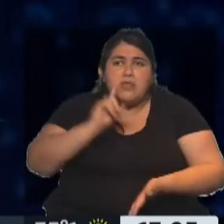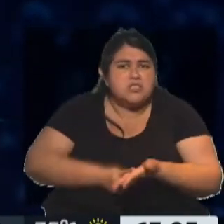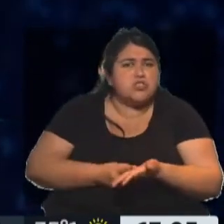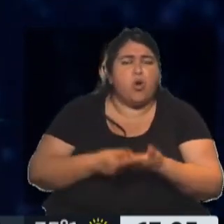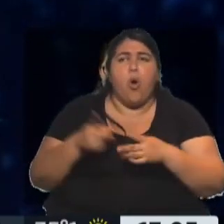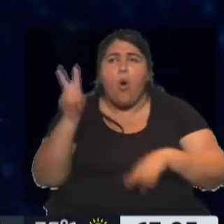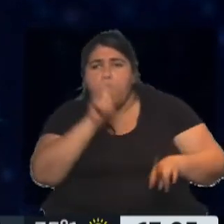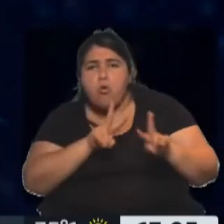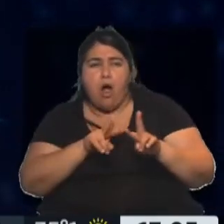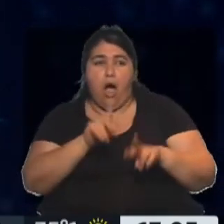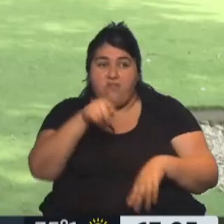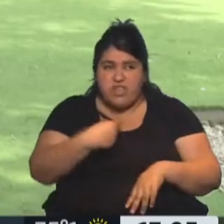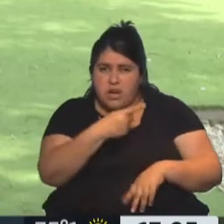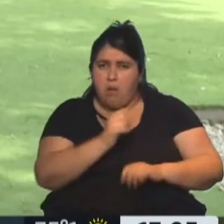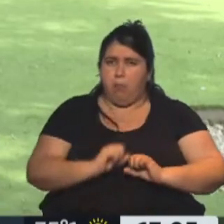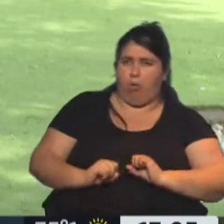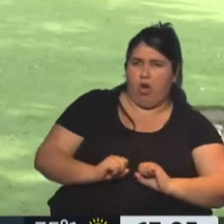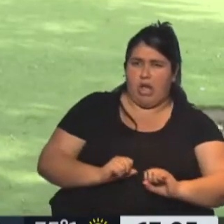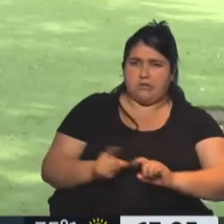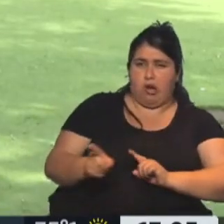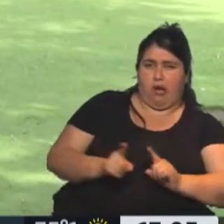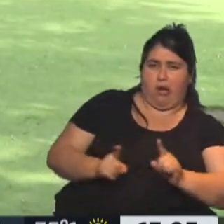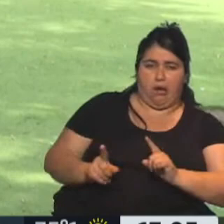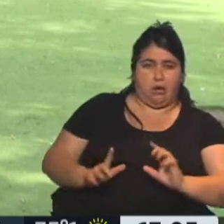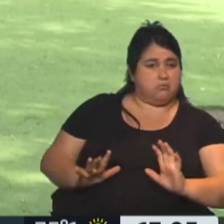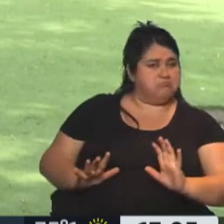Buscar la provocación